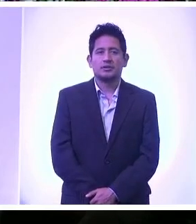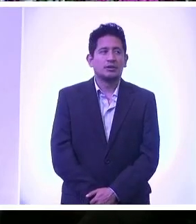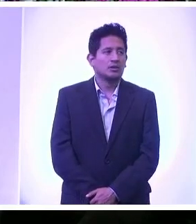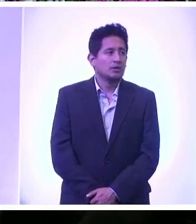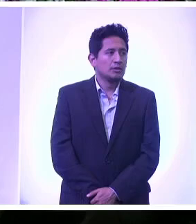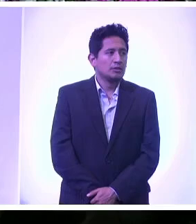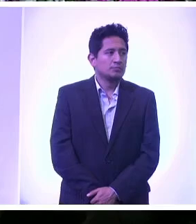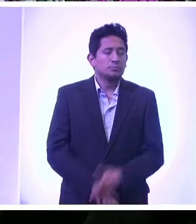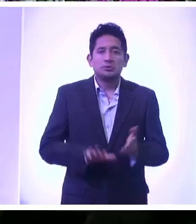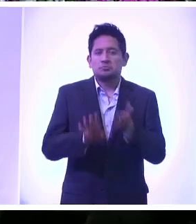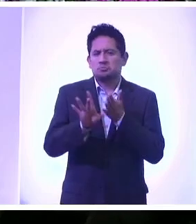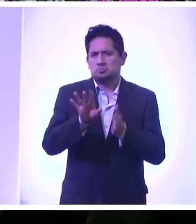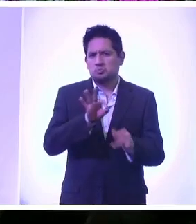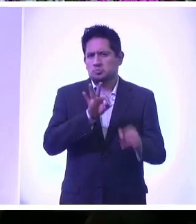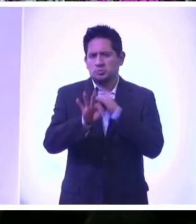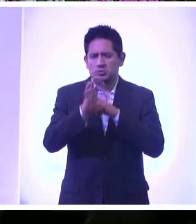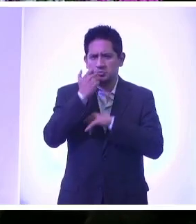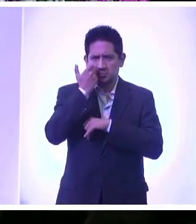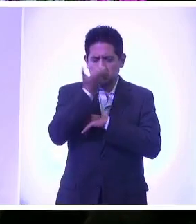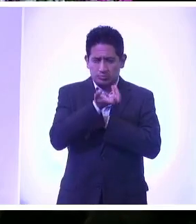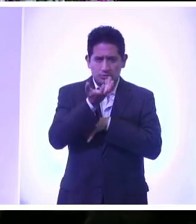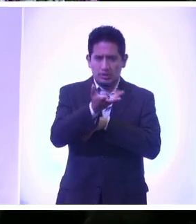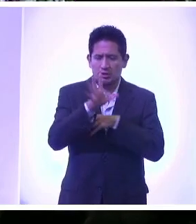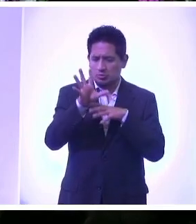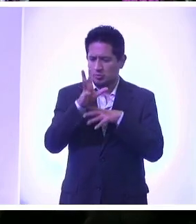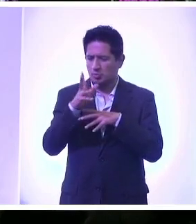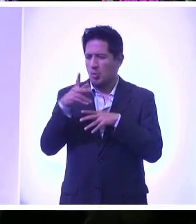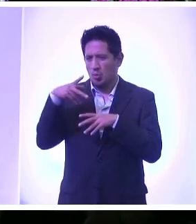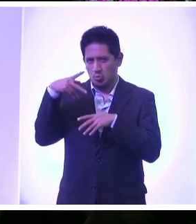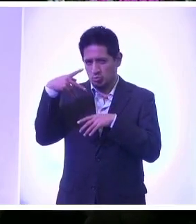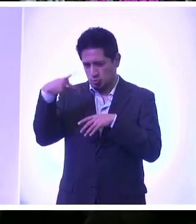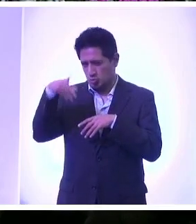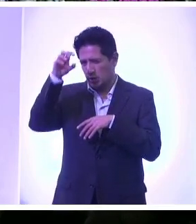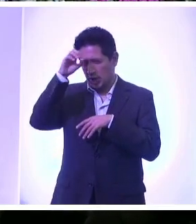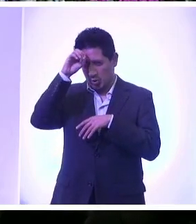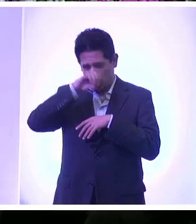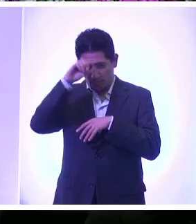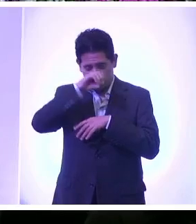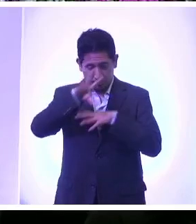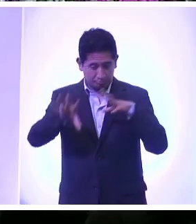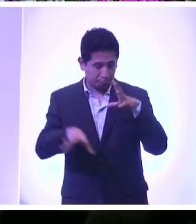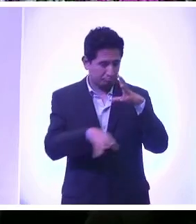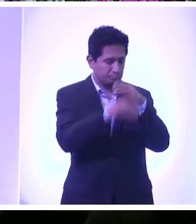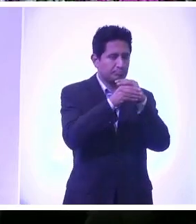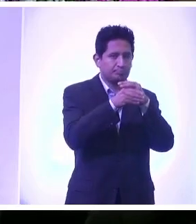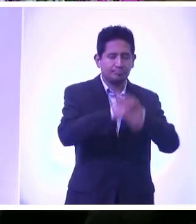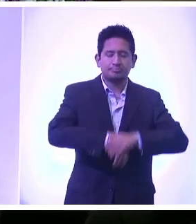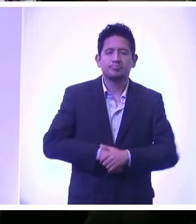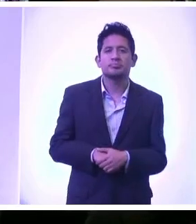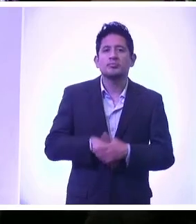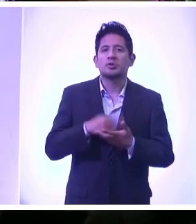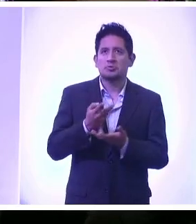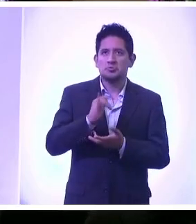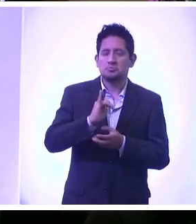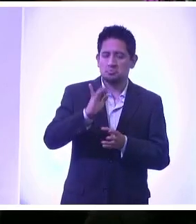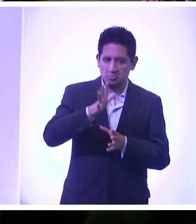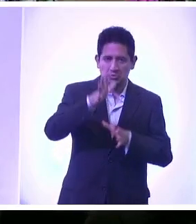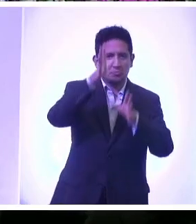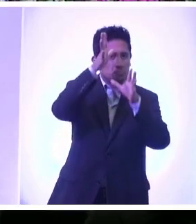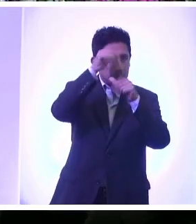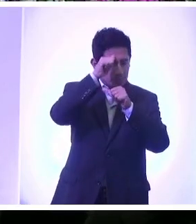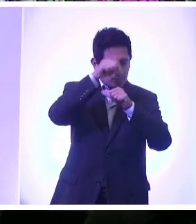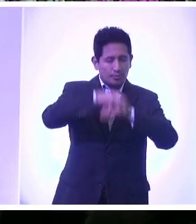Yo solo quiero abonar a los comentarios de mi amigo y presidente eh coincido plenamente una de